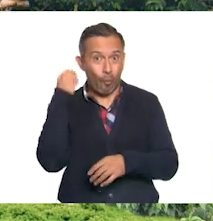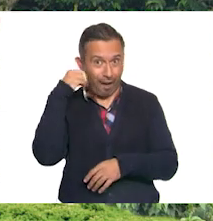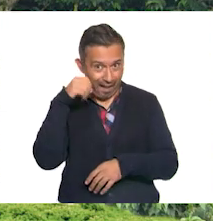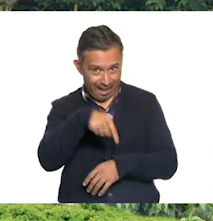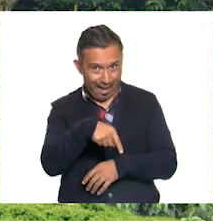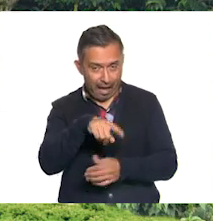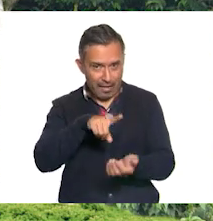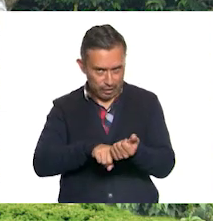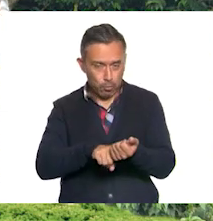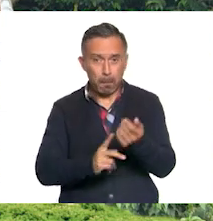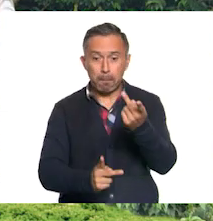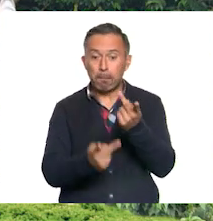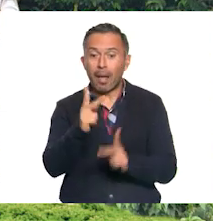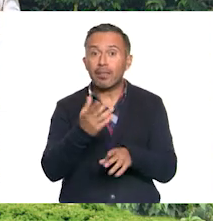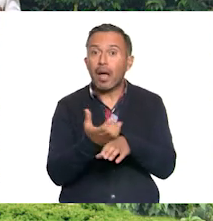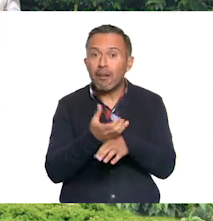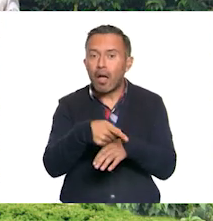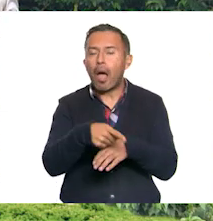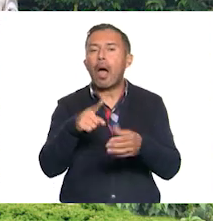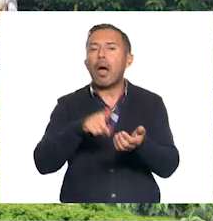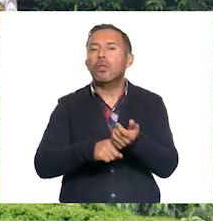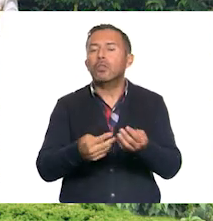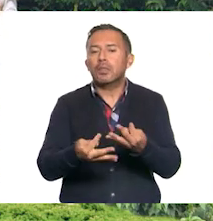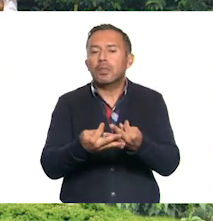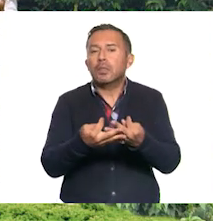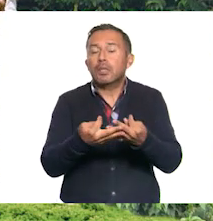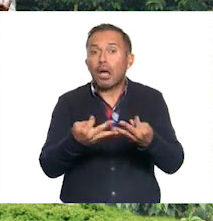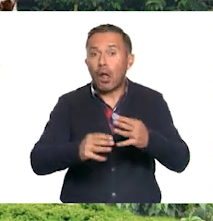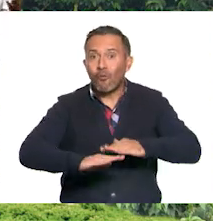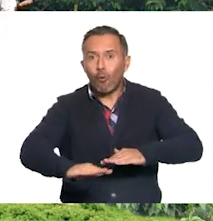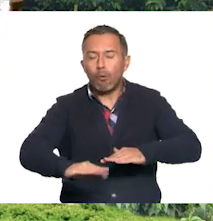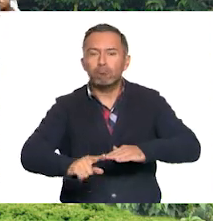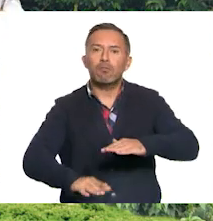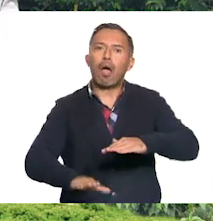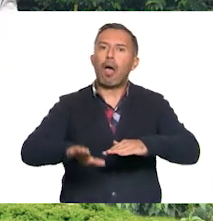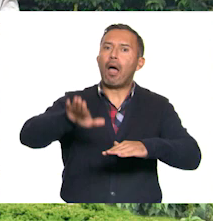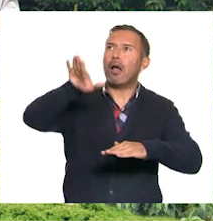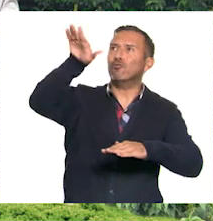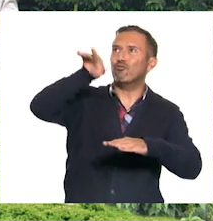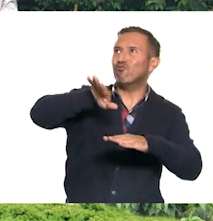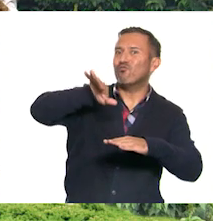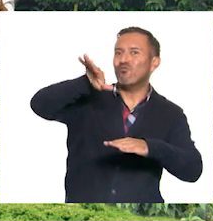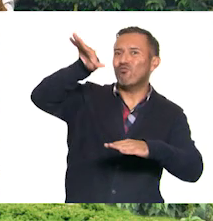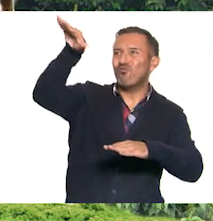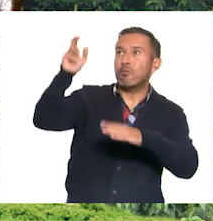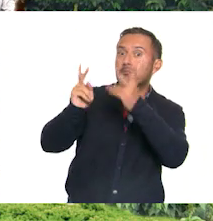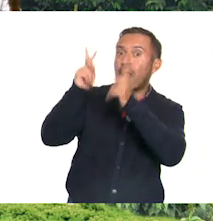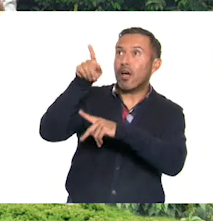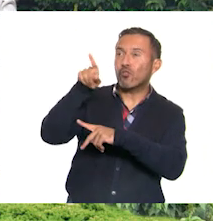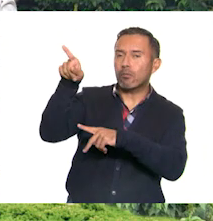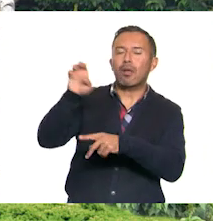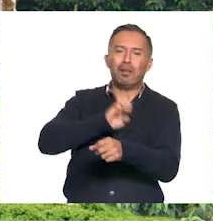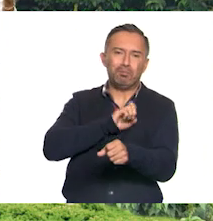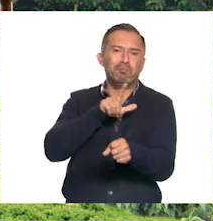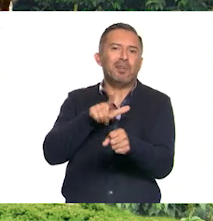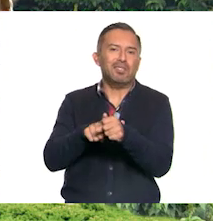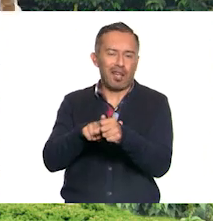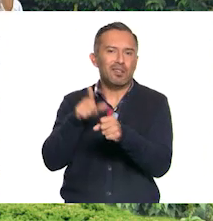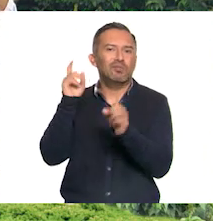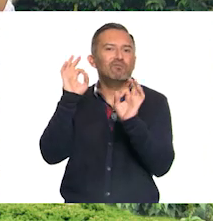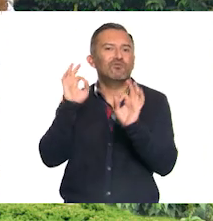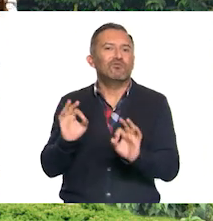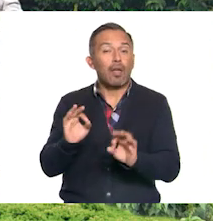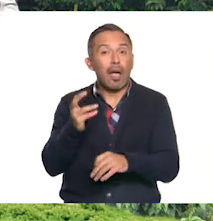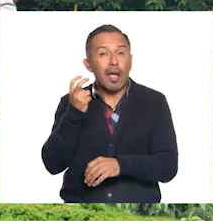Oaxaca se cultiva en terrenos altos que tienen condiciones especiales. Eso ha dado como